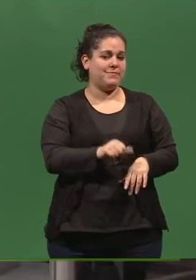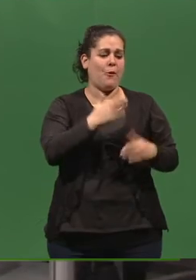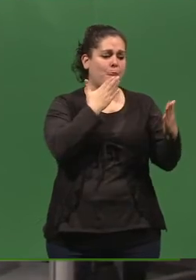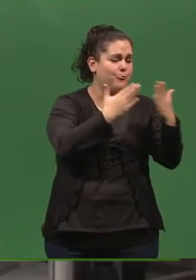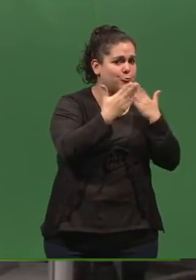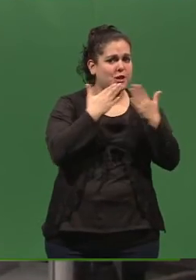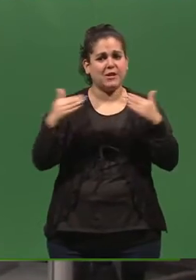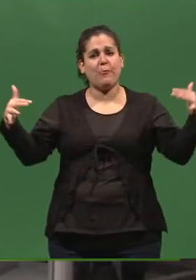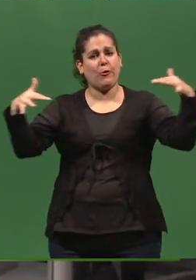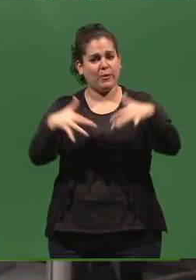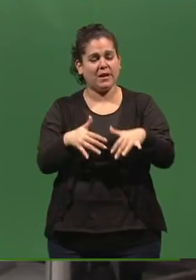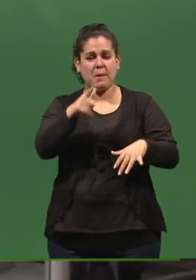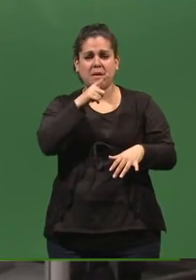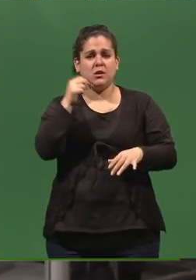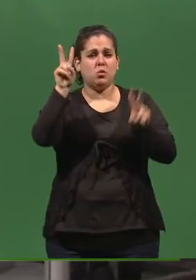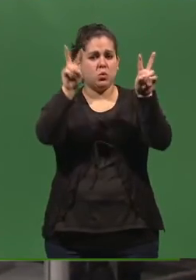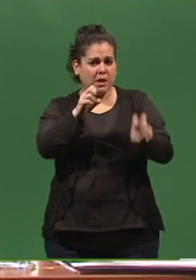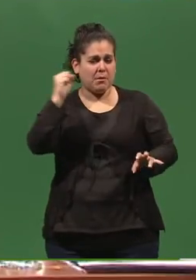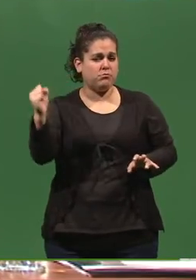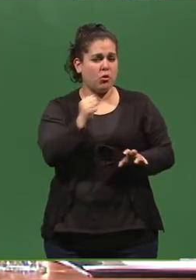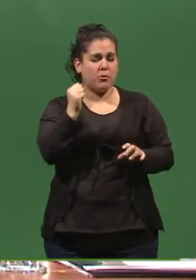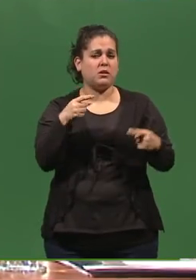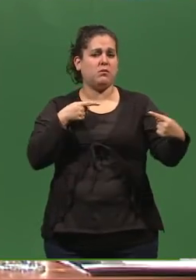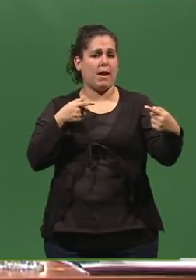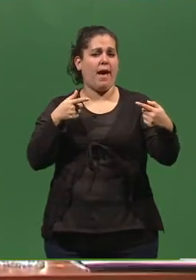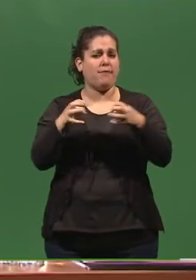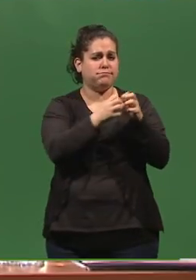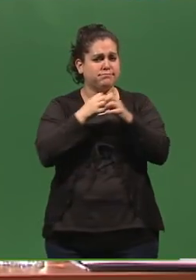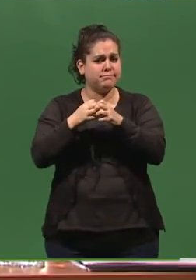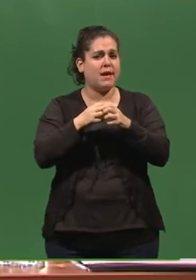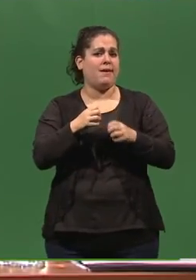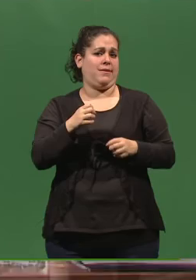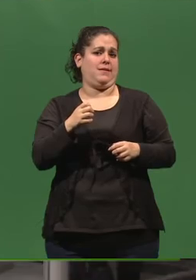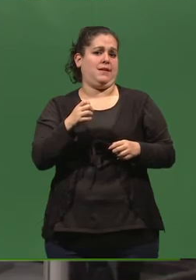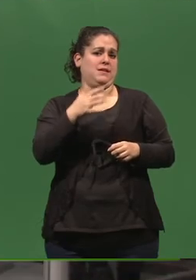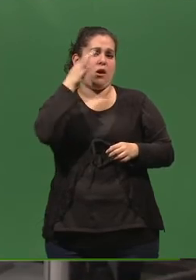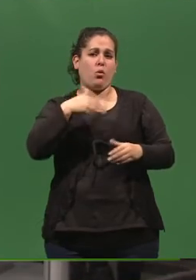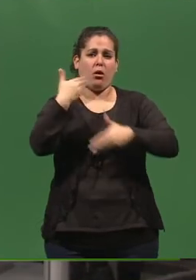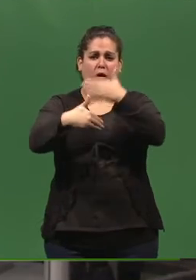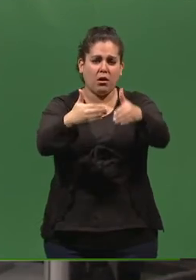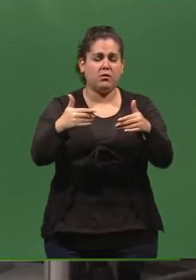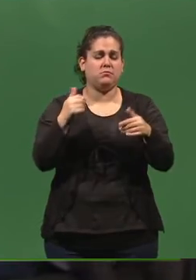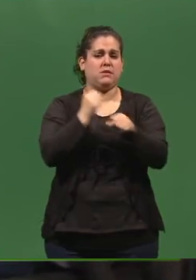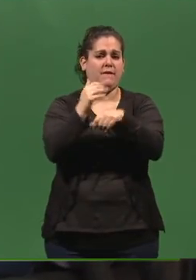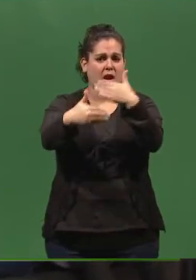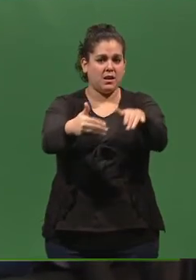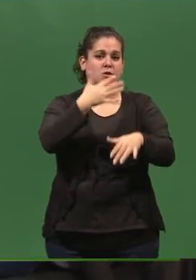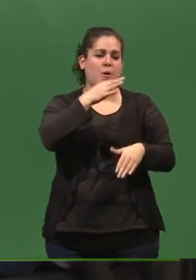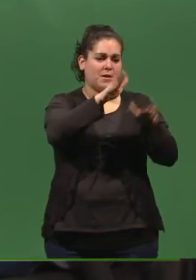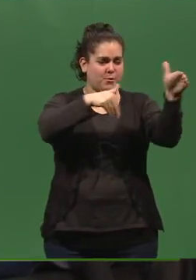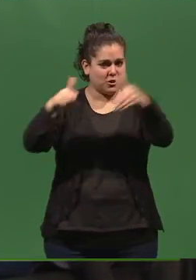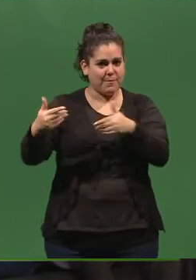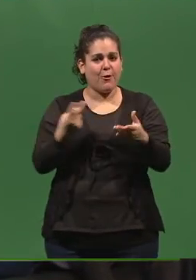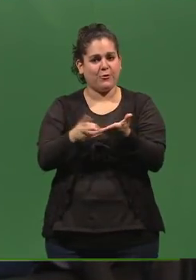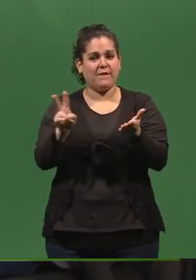Nada, muchísimas gracias por venir. Creo que es un tema hiper debatible y que tiene que seguir trabajándose, así que seguramente los convocaremos de nuevo a